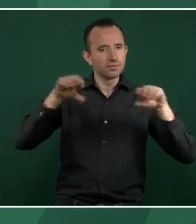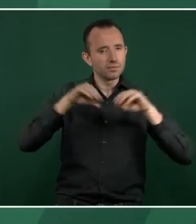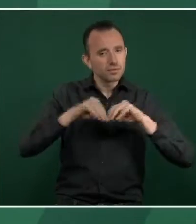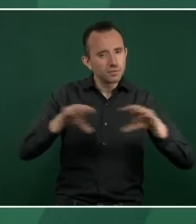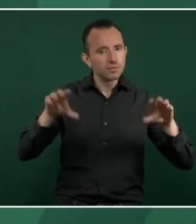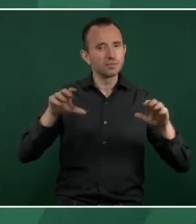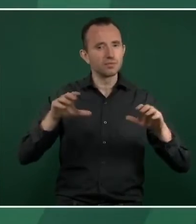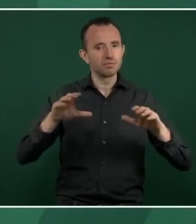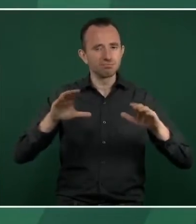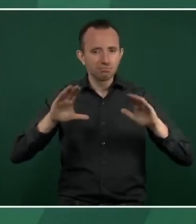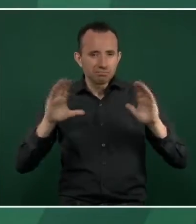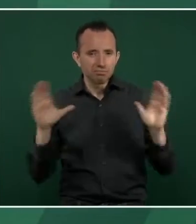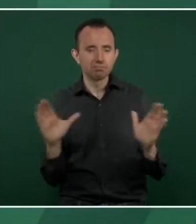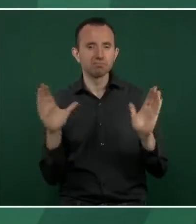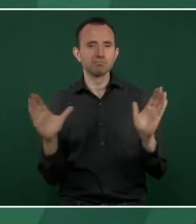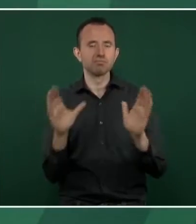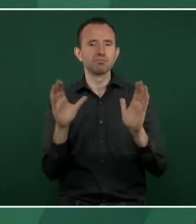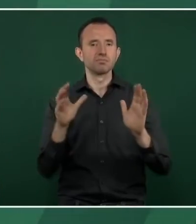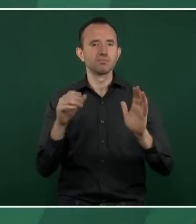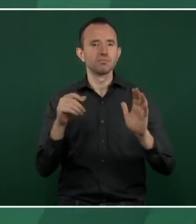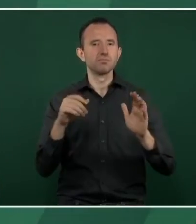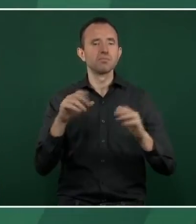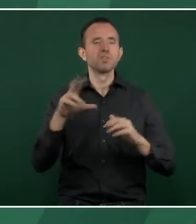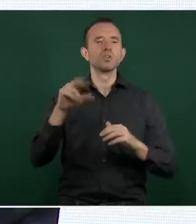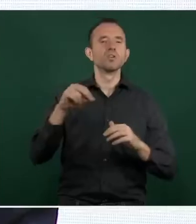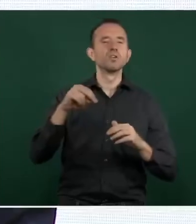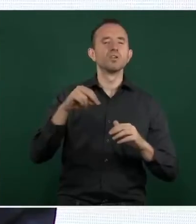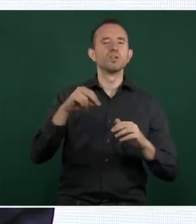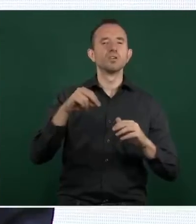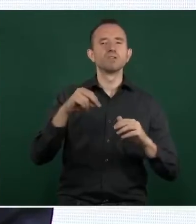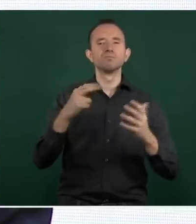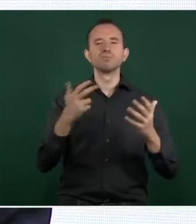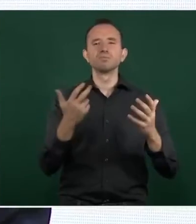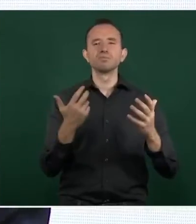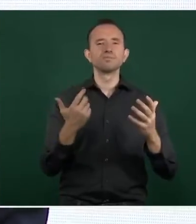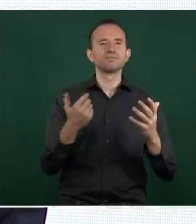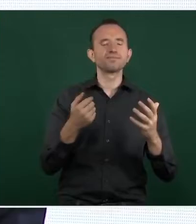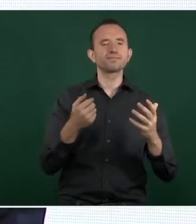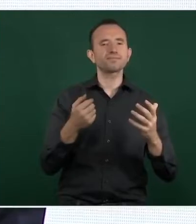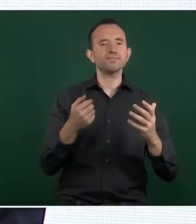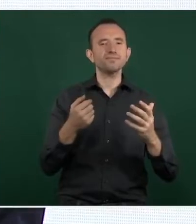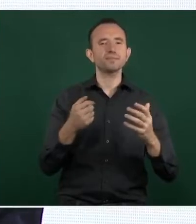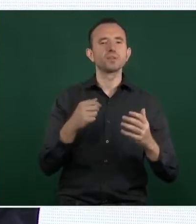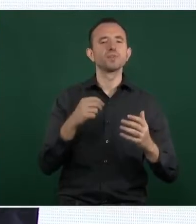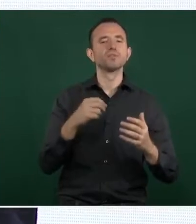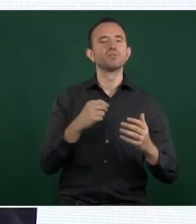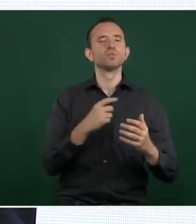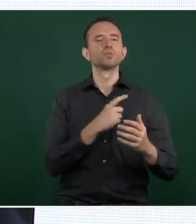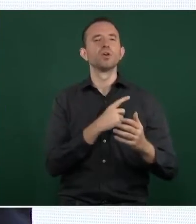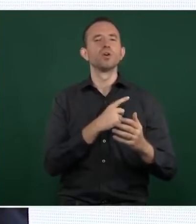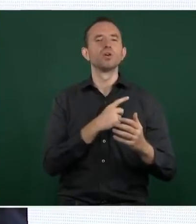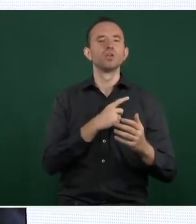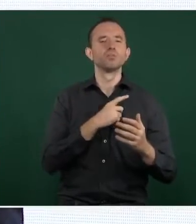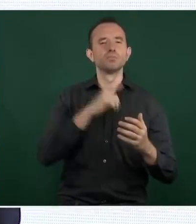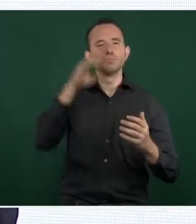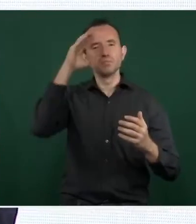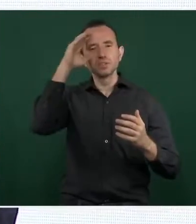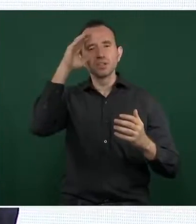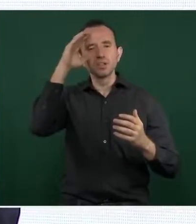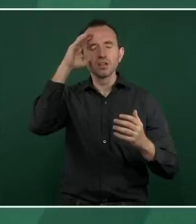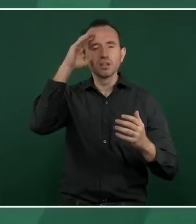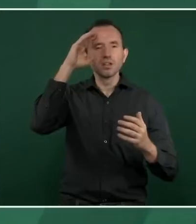no estar haciendo apología de las